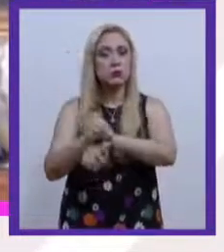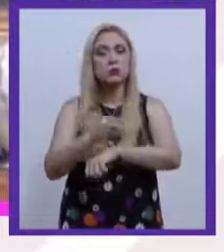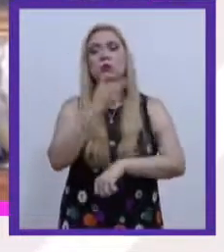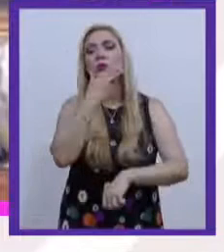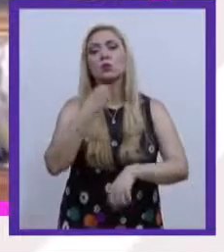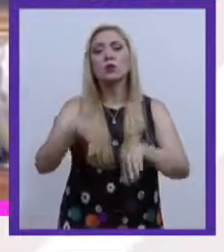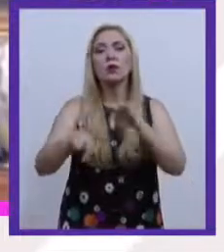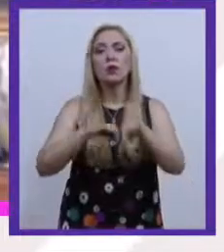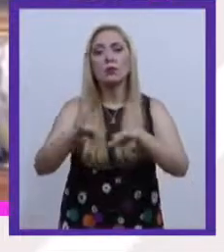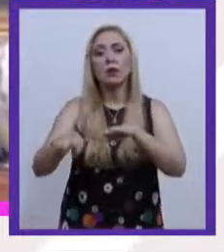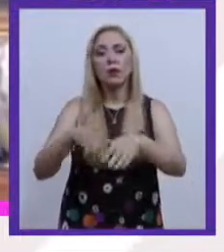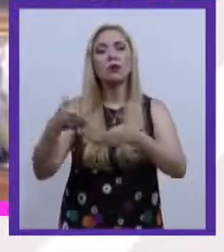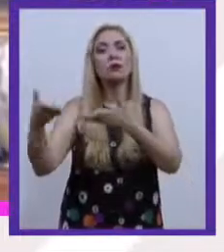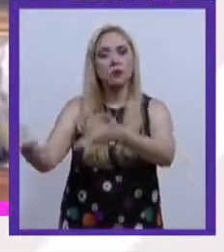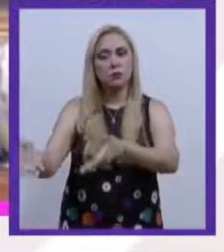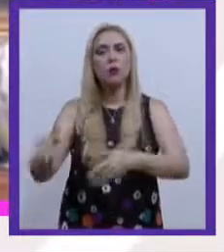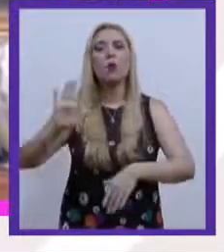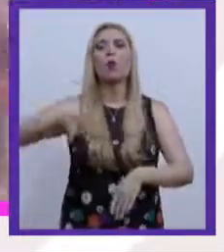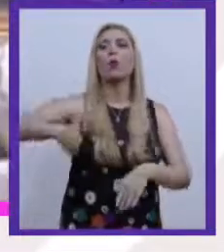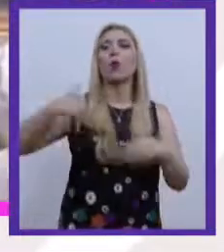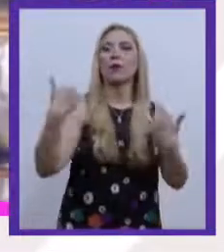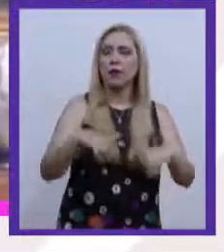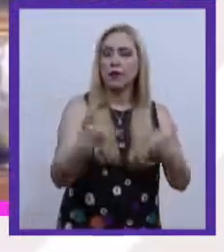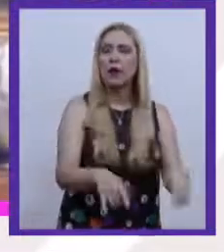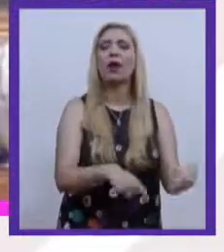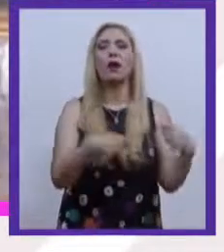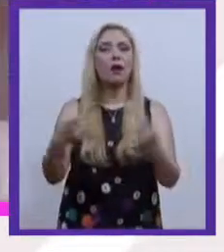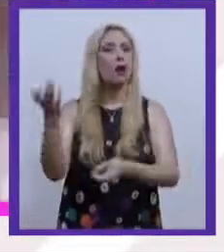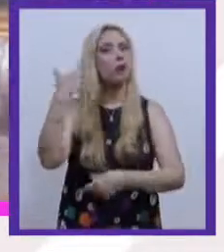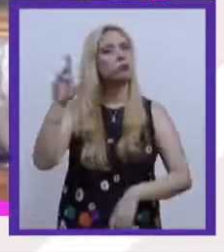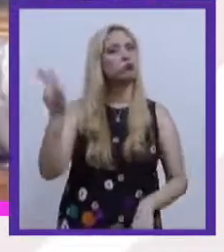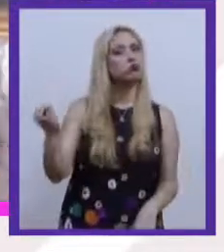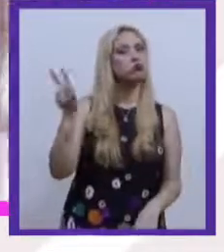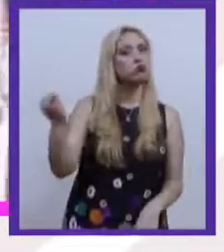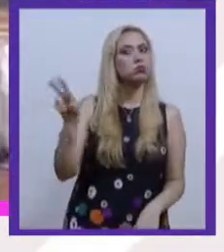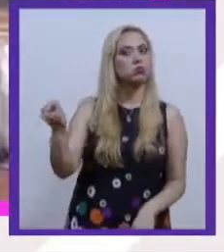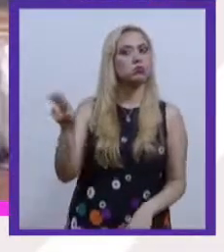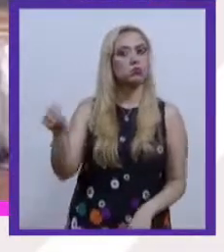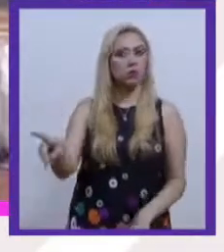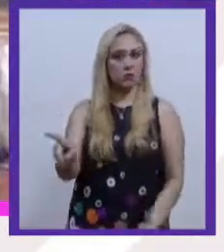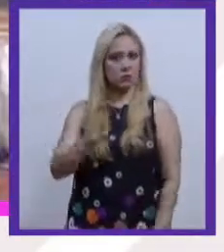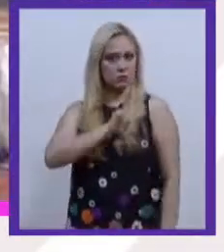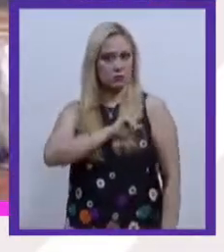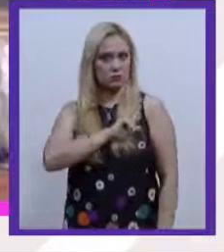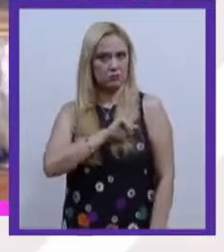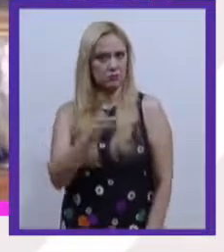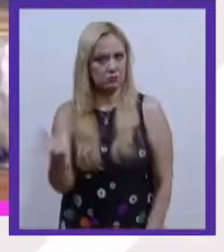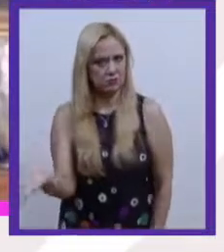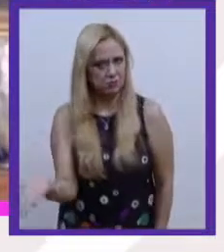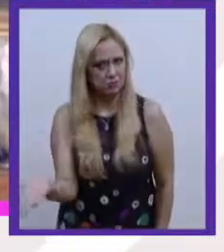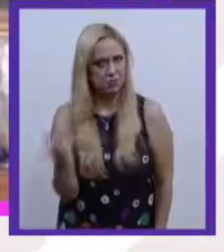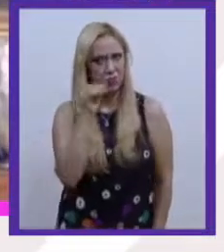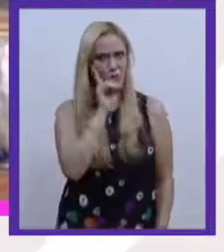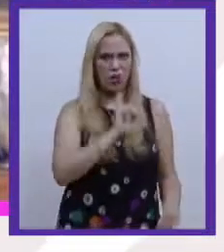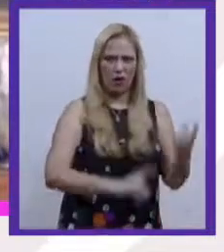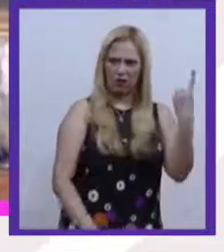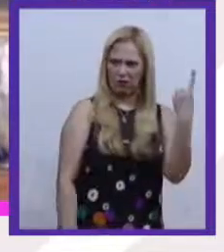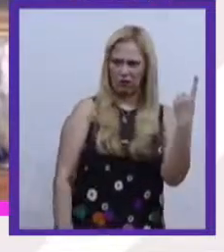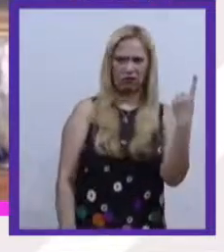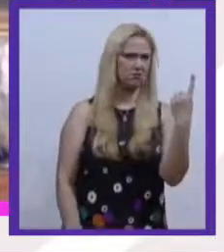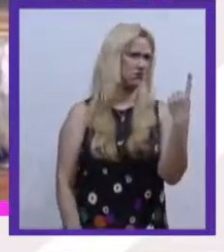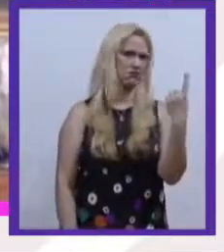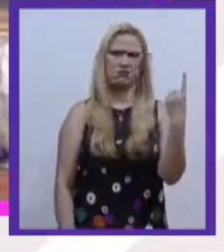trabajadores, el acceso a las guarderías, porque se les negaba como un derecho reconocido únicamente para las mujeres trabajadoras. Y a mí